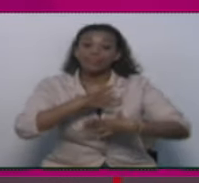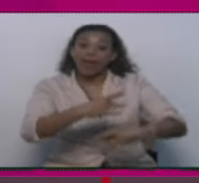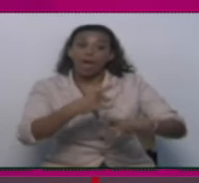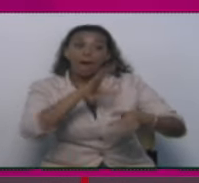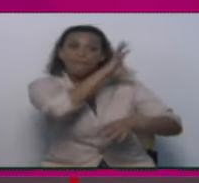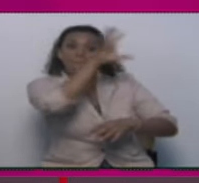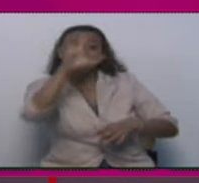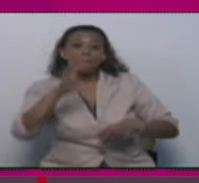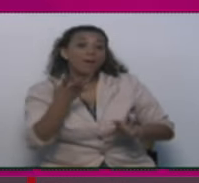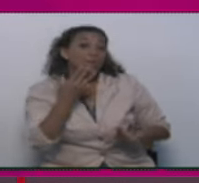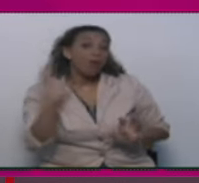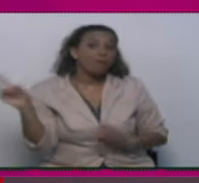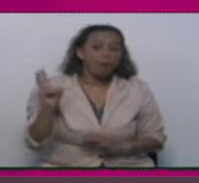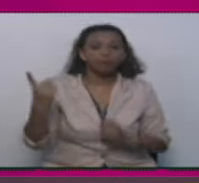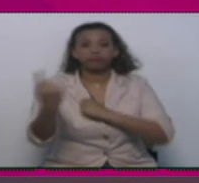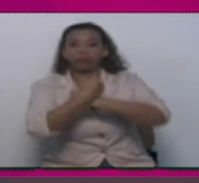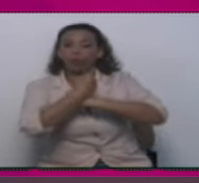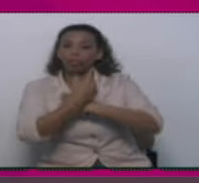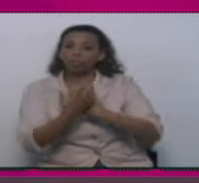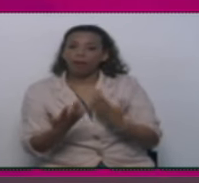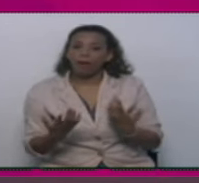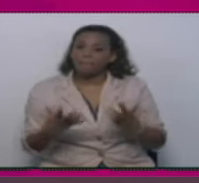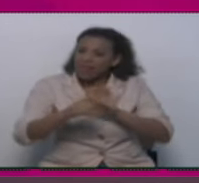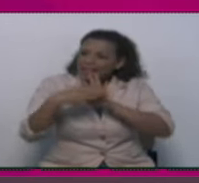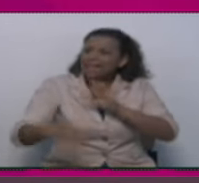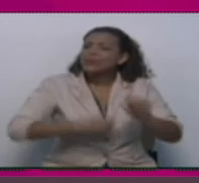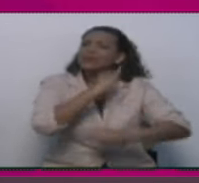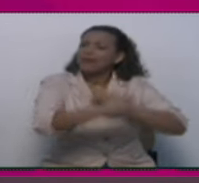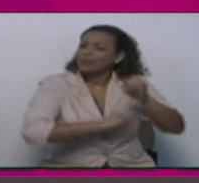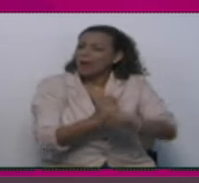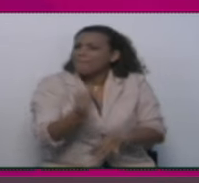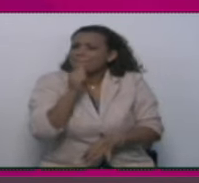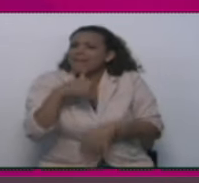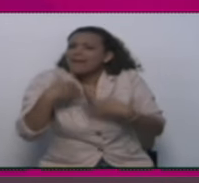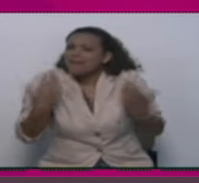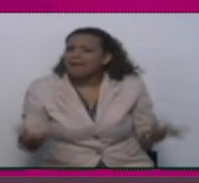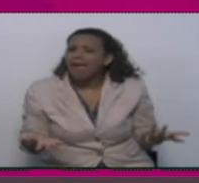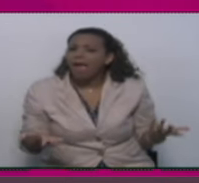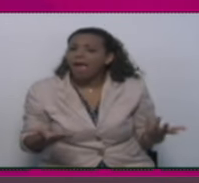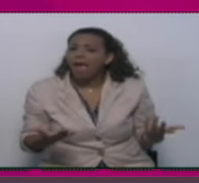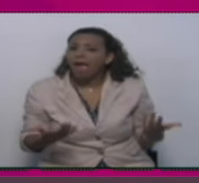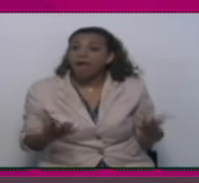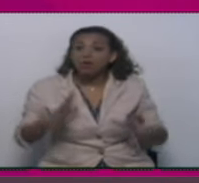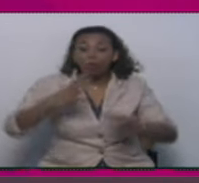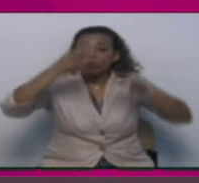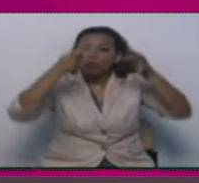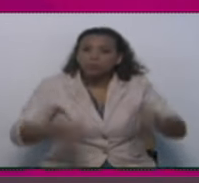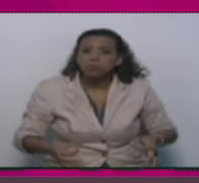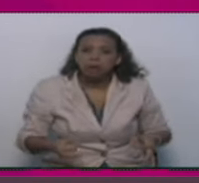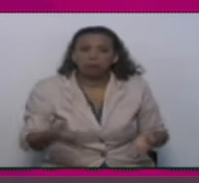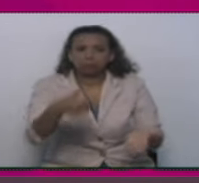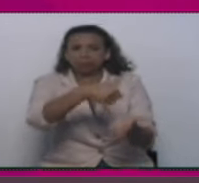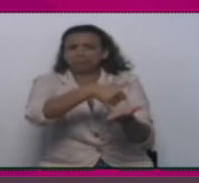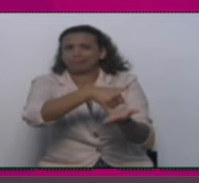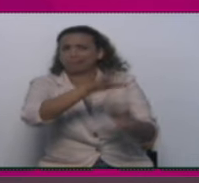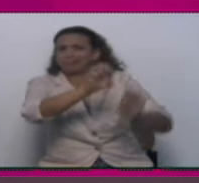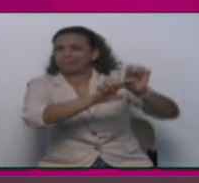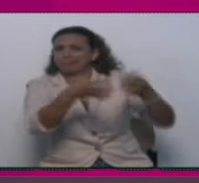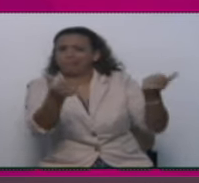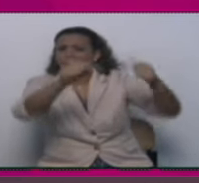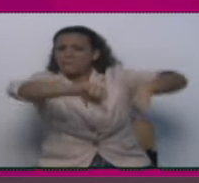país soberano como Venezuela. Así que el derecho internacional, el Consejo de Seguridad quedó bajo los